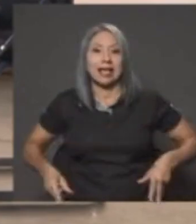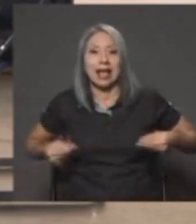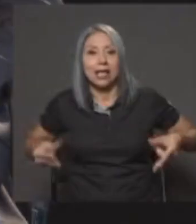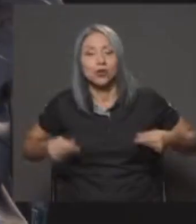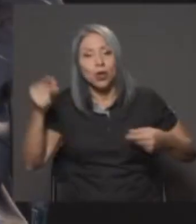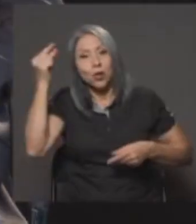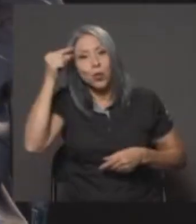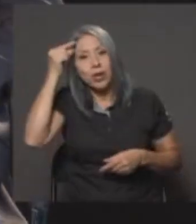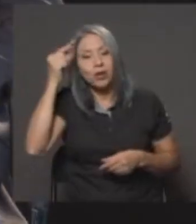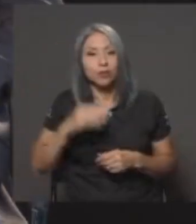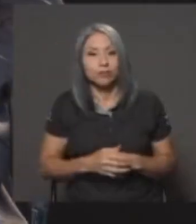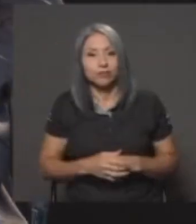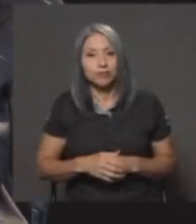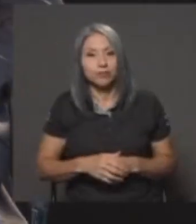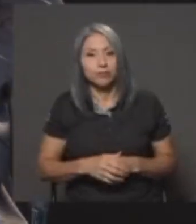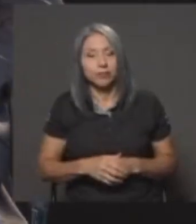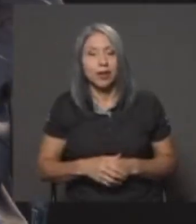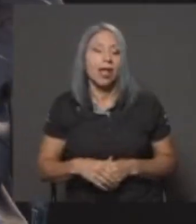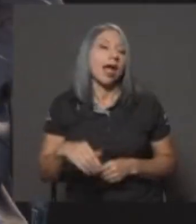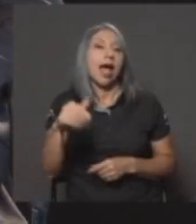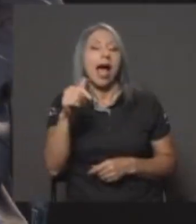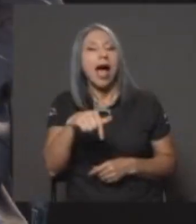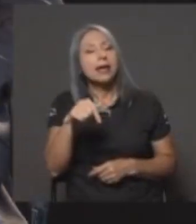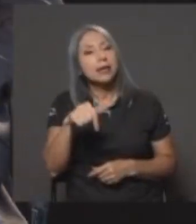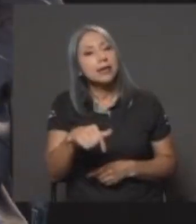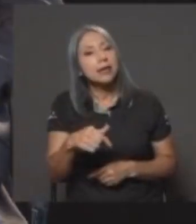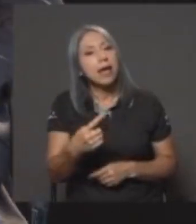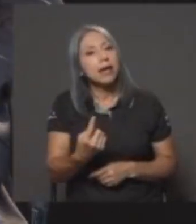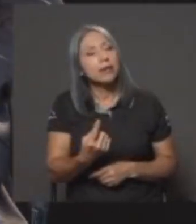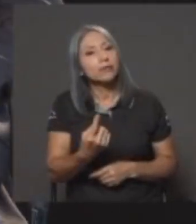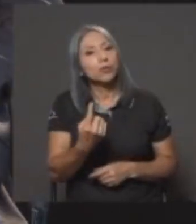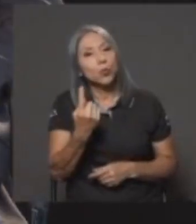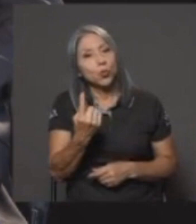gobierno, ¿verdad? Aquí hay